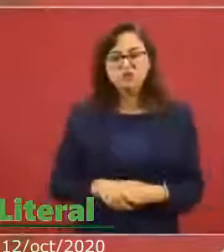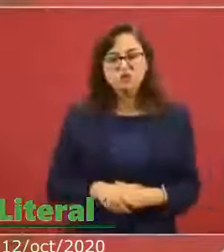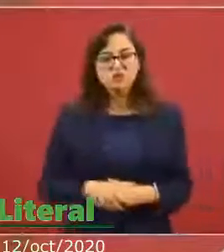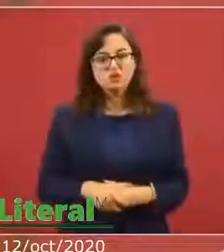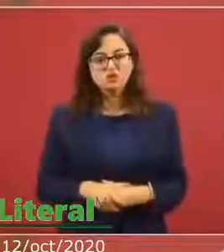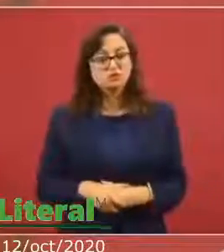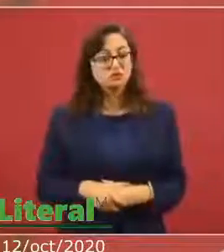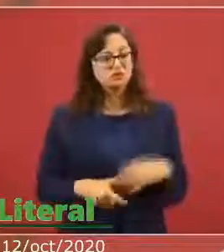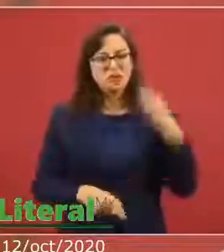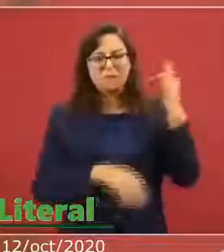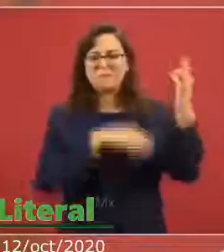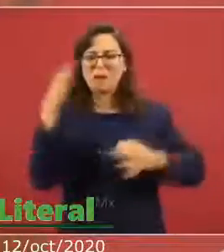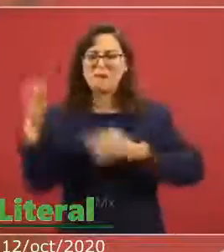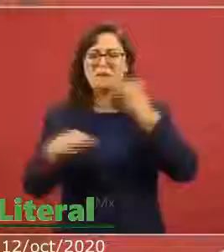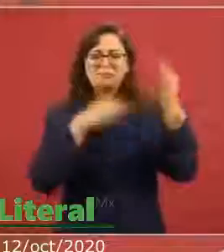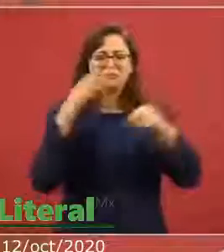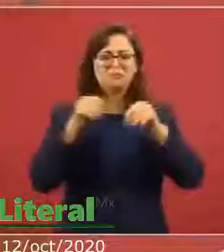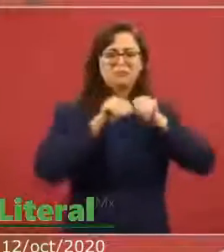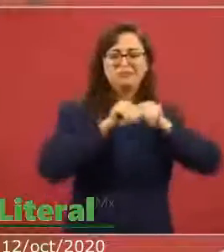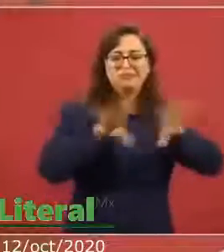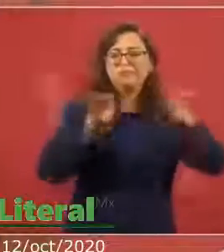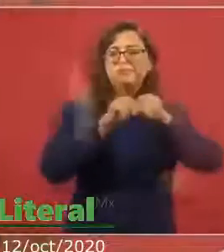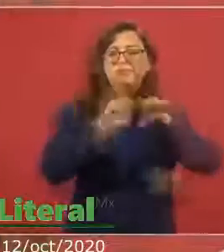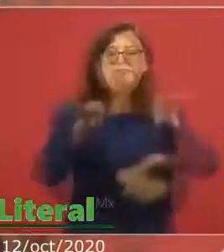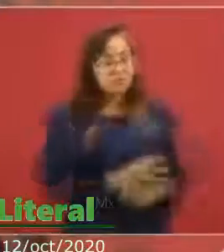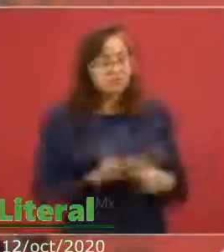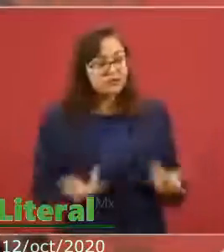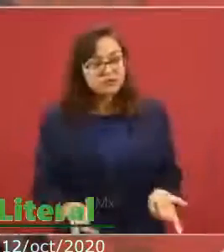todos los medios, y todavía no ha ofrecido disculpa.